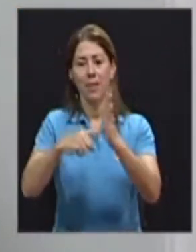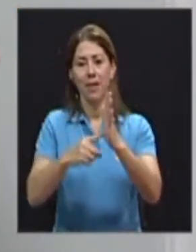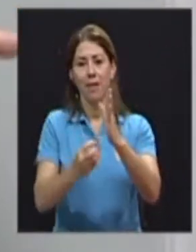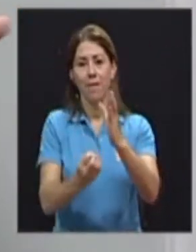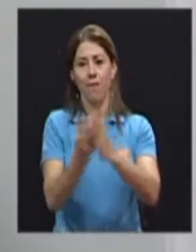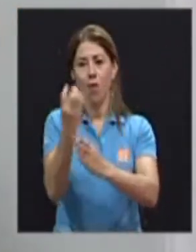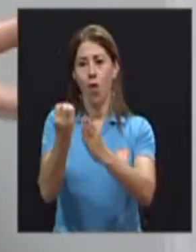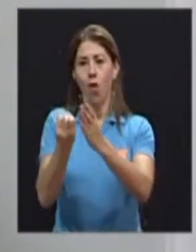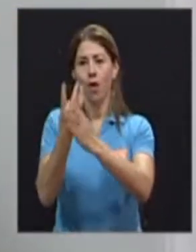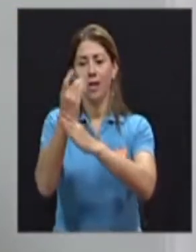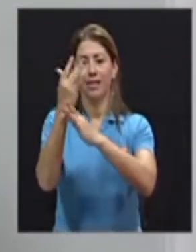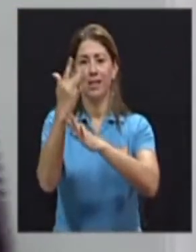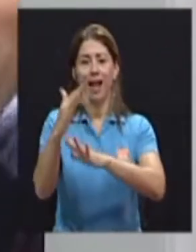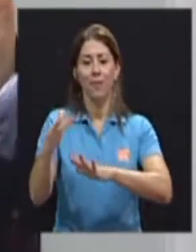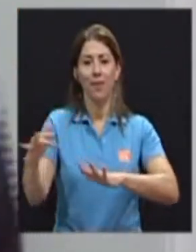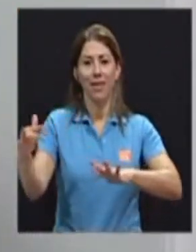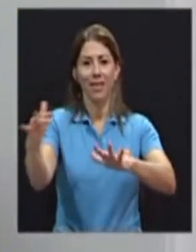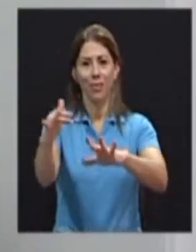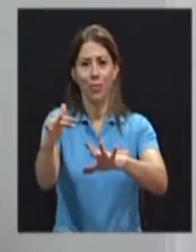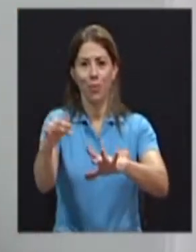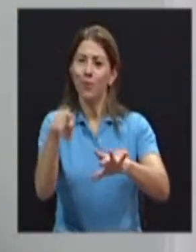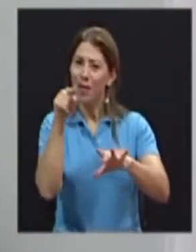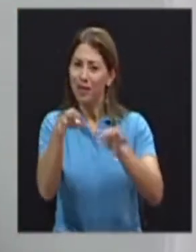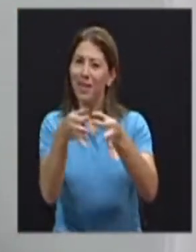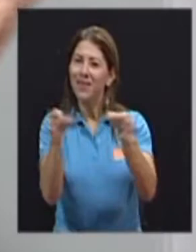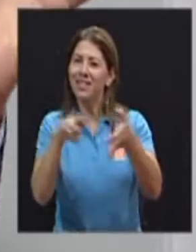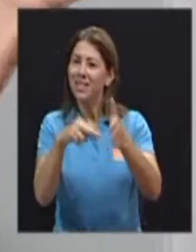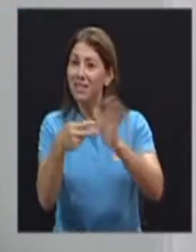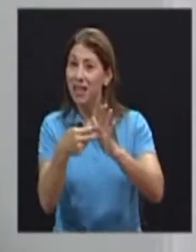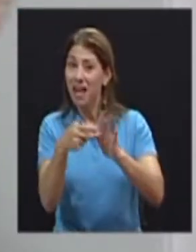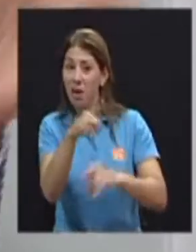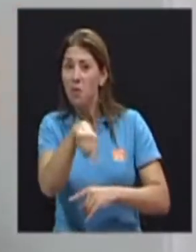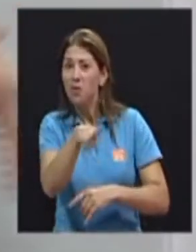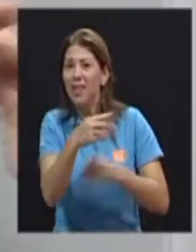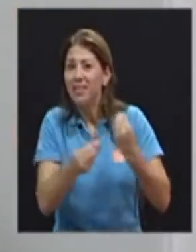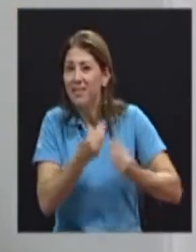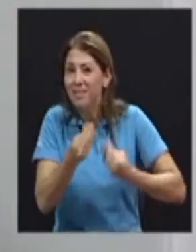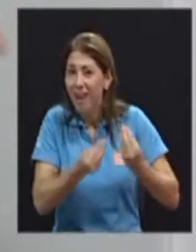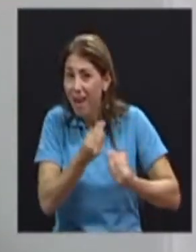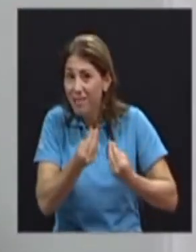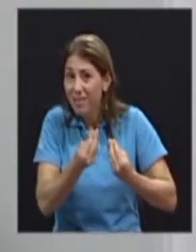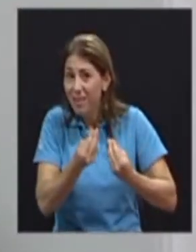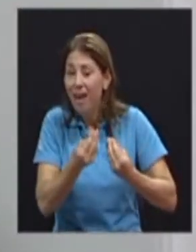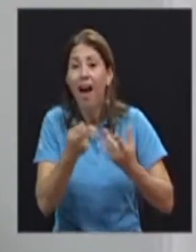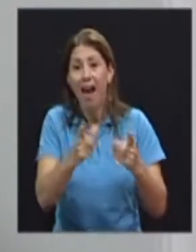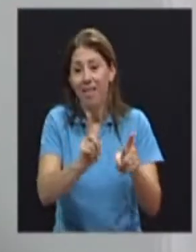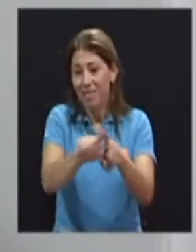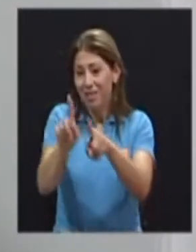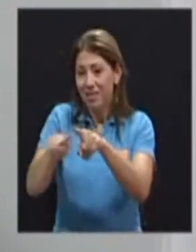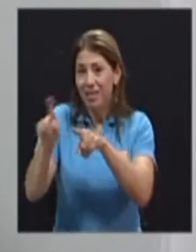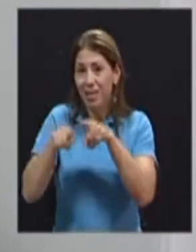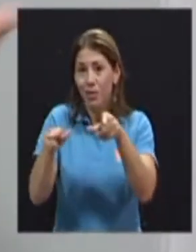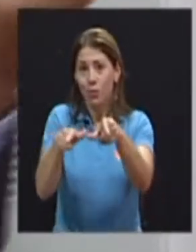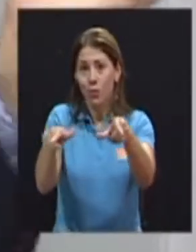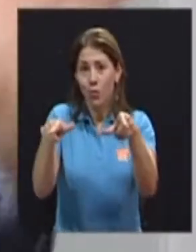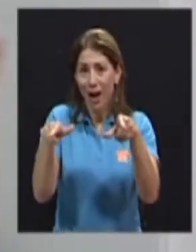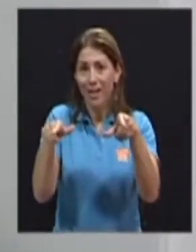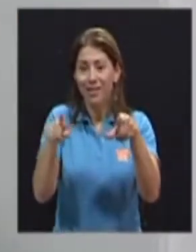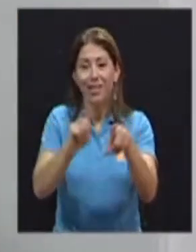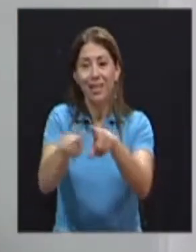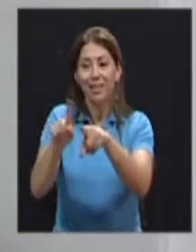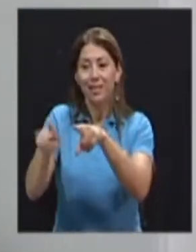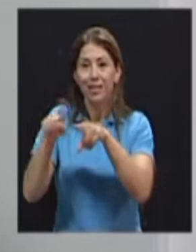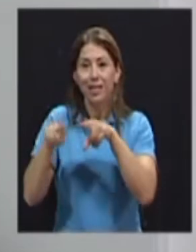ustedes no partieron de 1000 flores, pero sí partieron de flores ubicadas en distintos lugares y en distintos contextos, y de